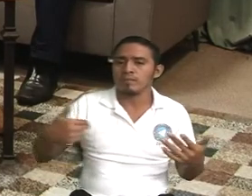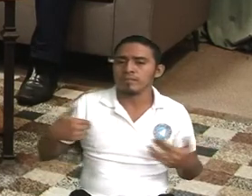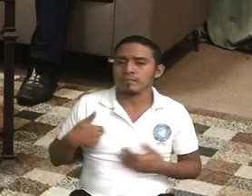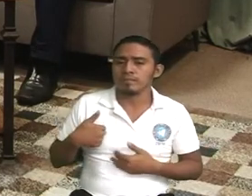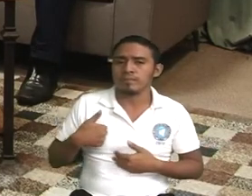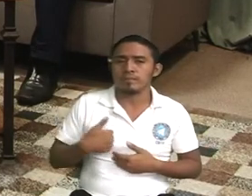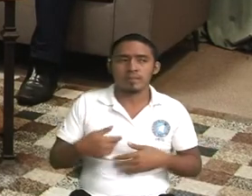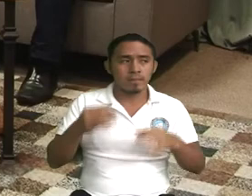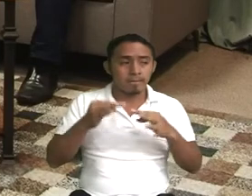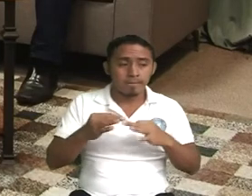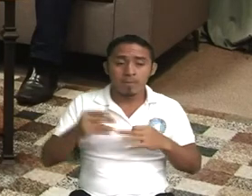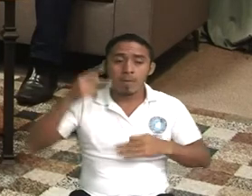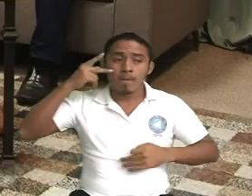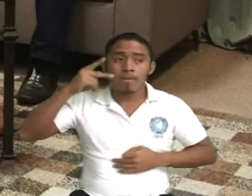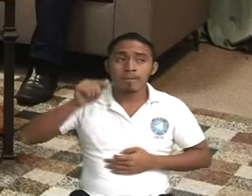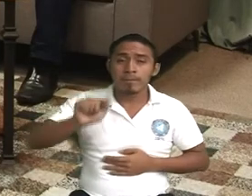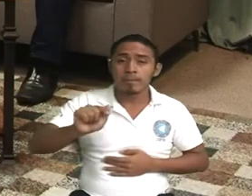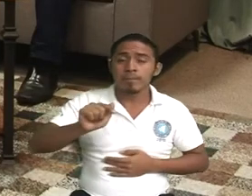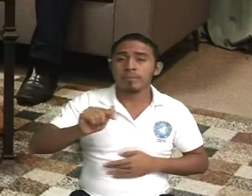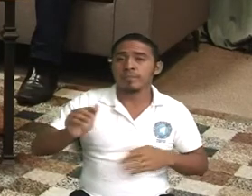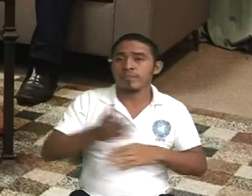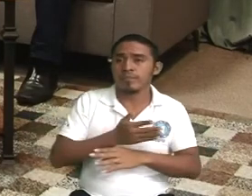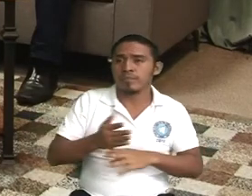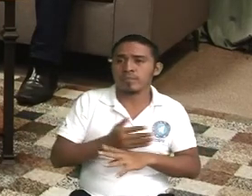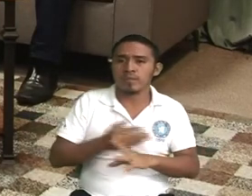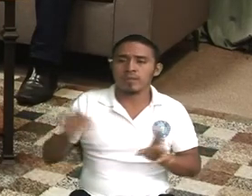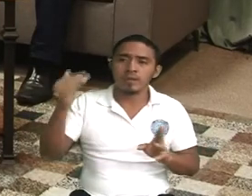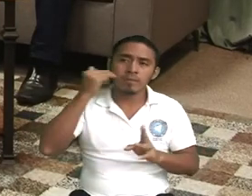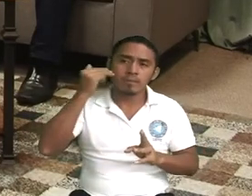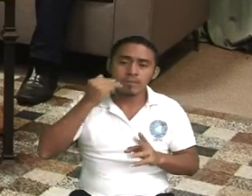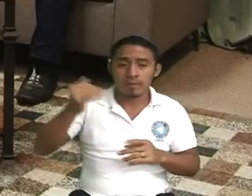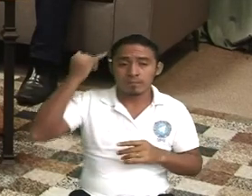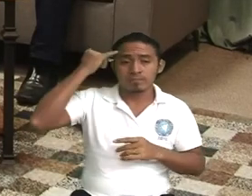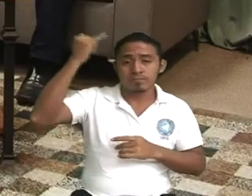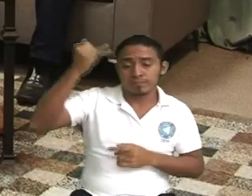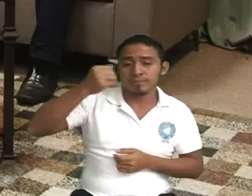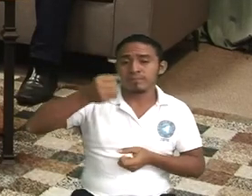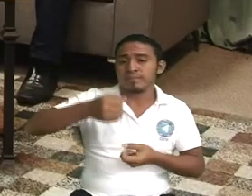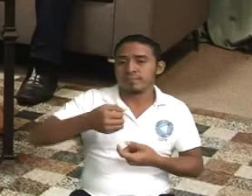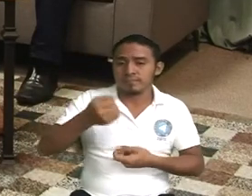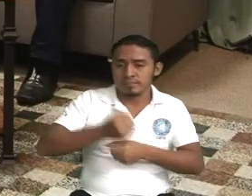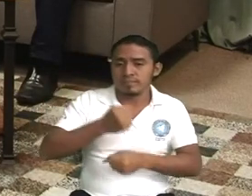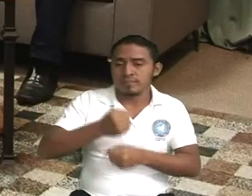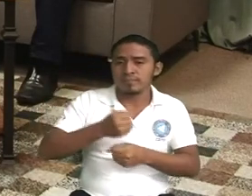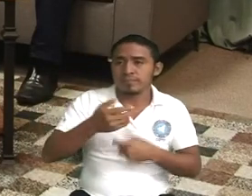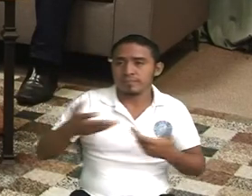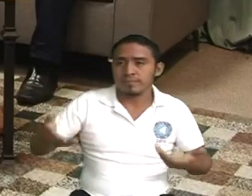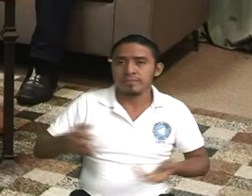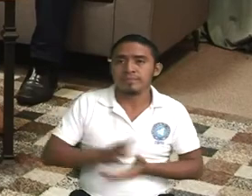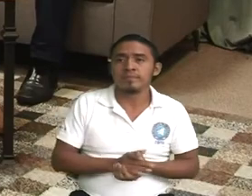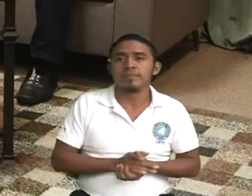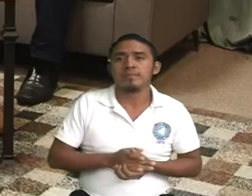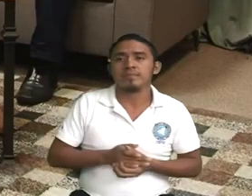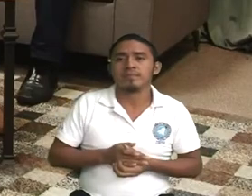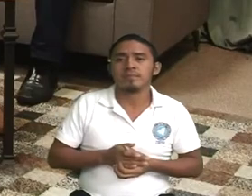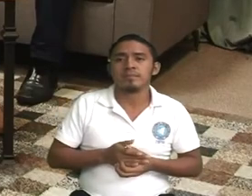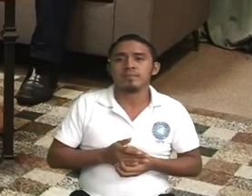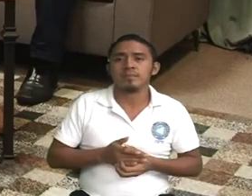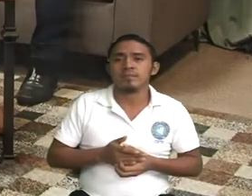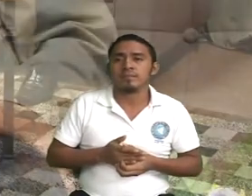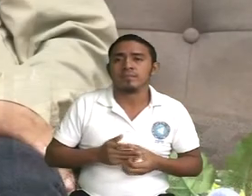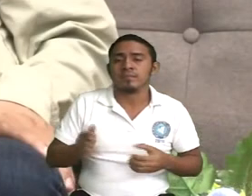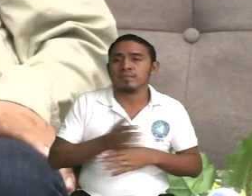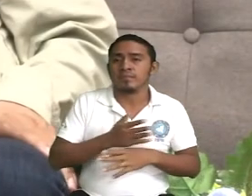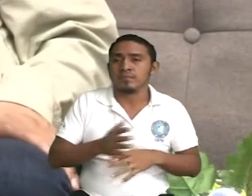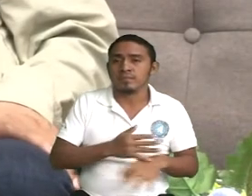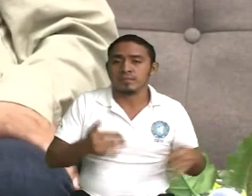el reconocimiento a las madres emprendedoras que están en las